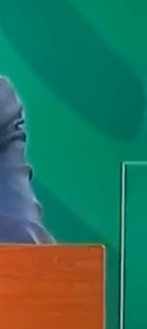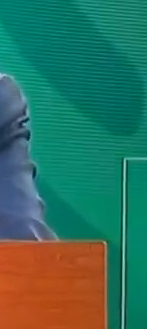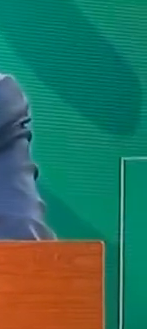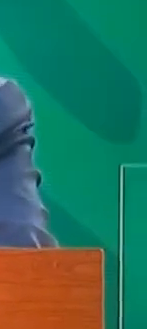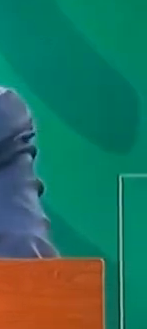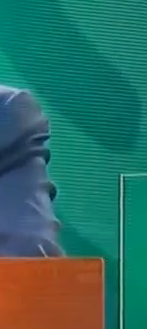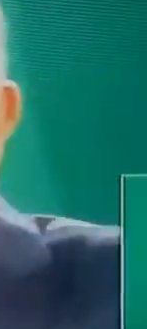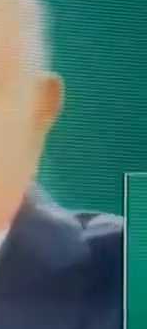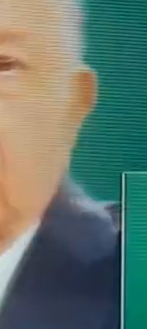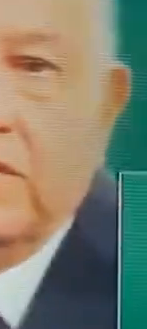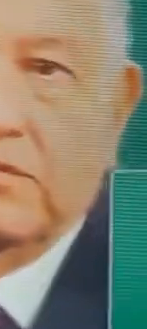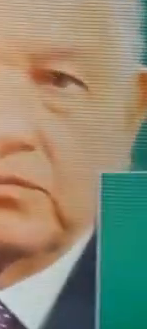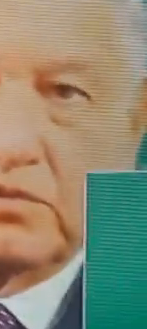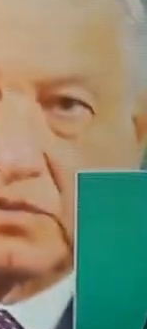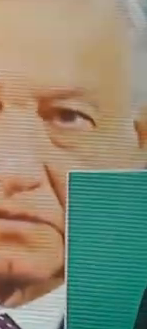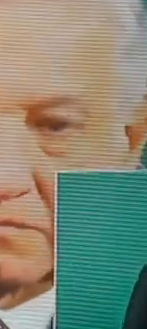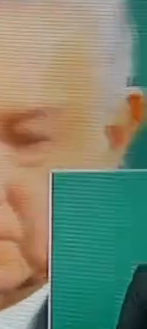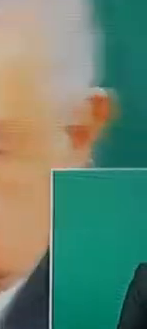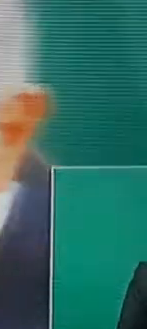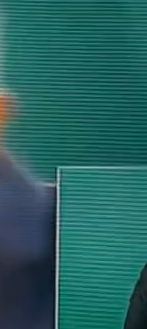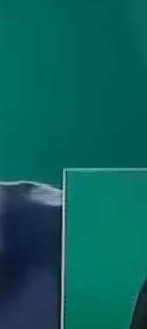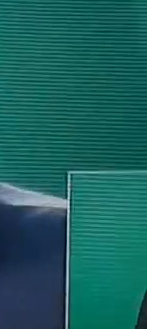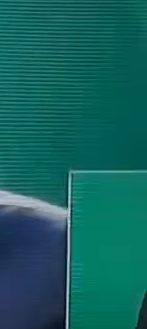en el mismo